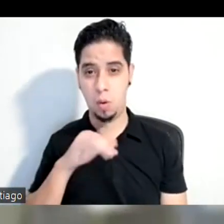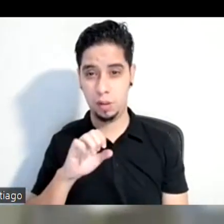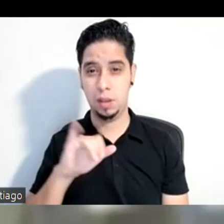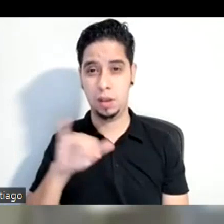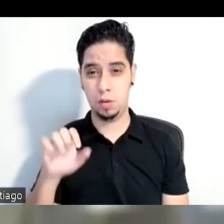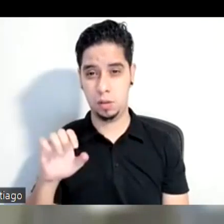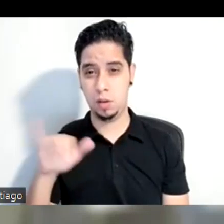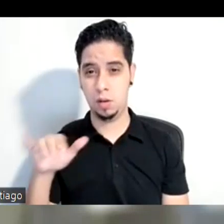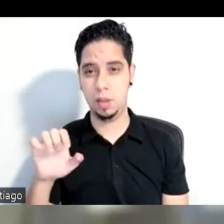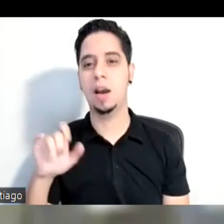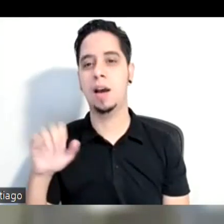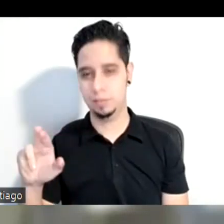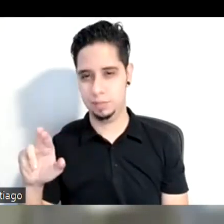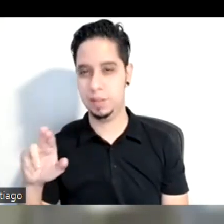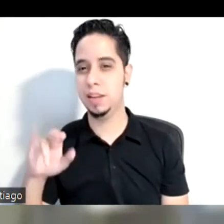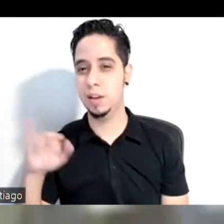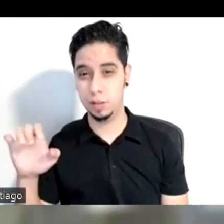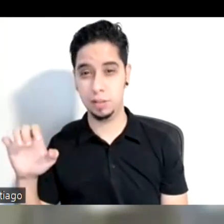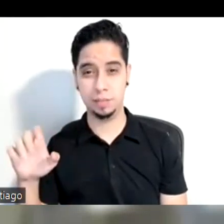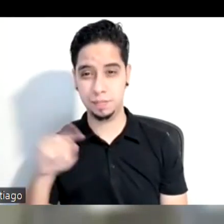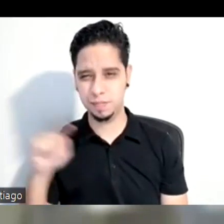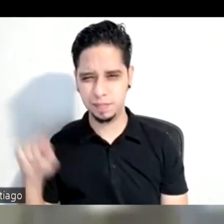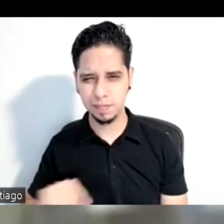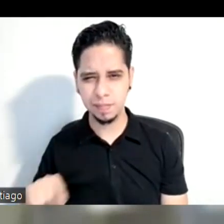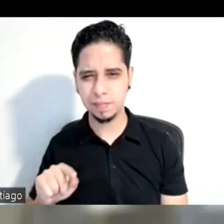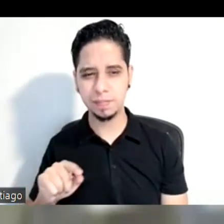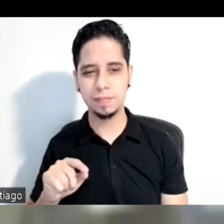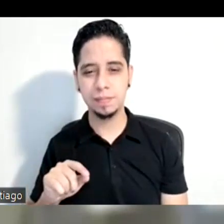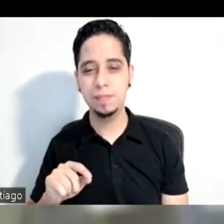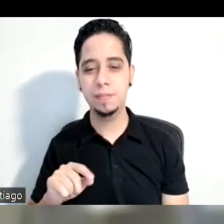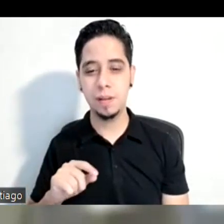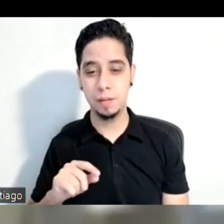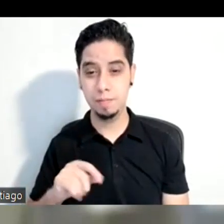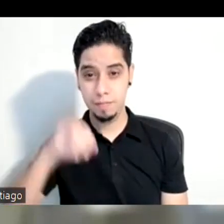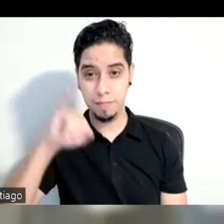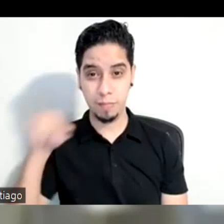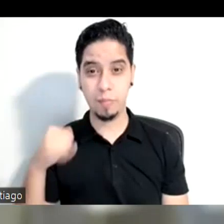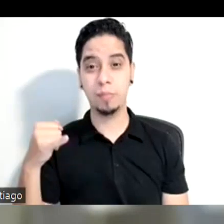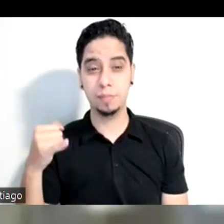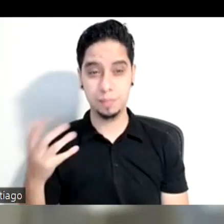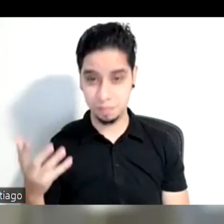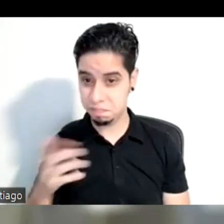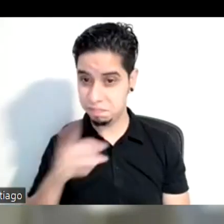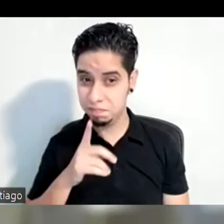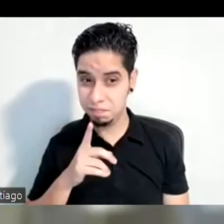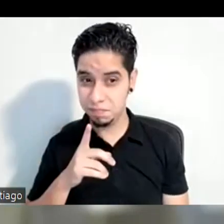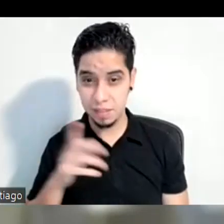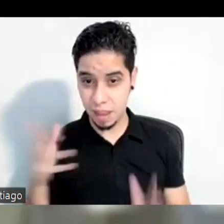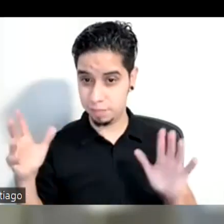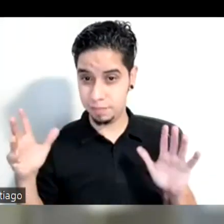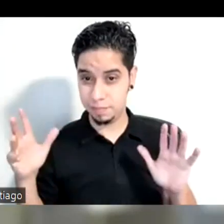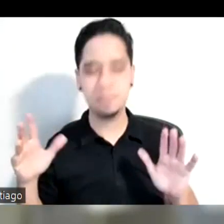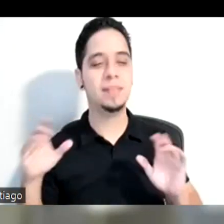José, Javier y José. Ay, pero Jota. Ay, mi madre. Y ya. Así